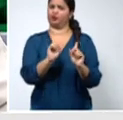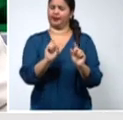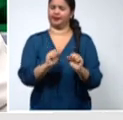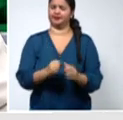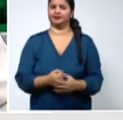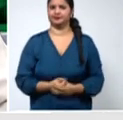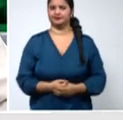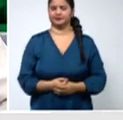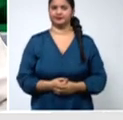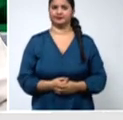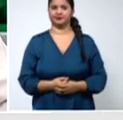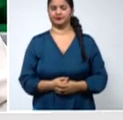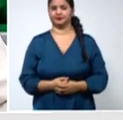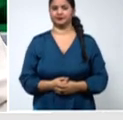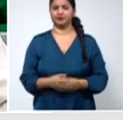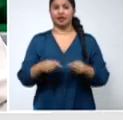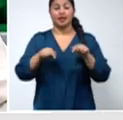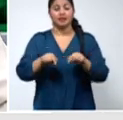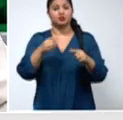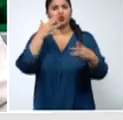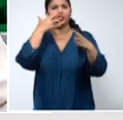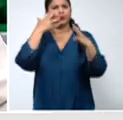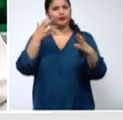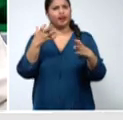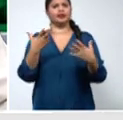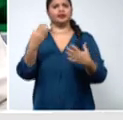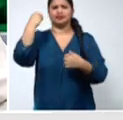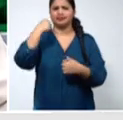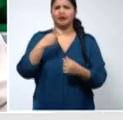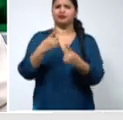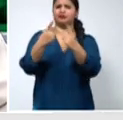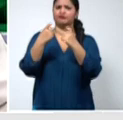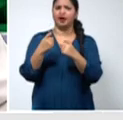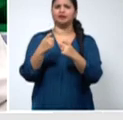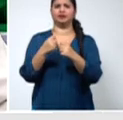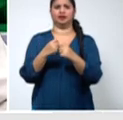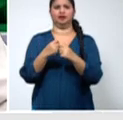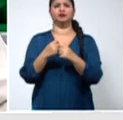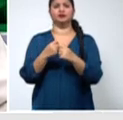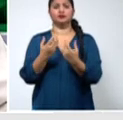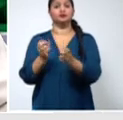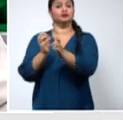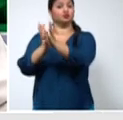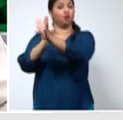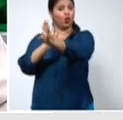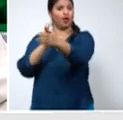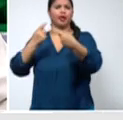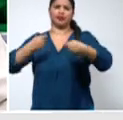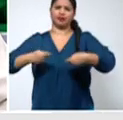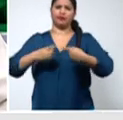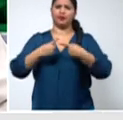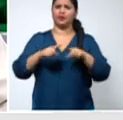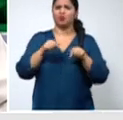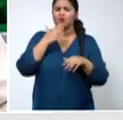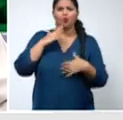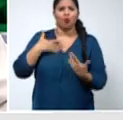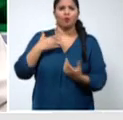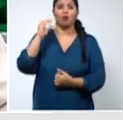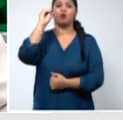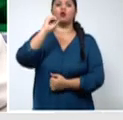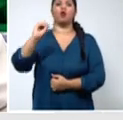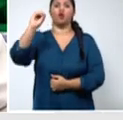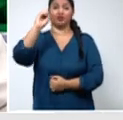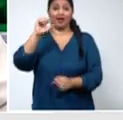para el abastecimiento de un grupo de recursos, pero hay que hacerlo ordenadamente. No es el problema de la cola, es el problema